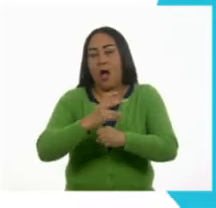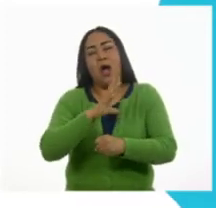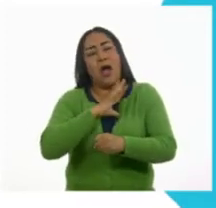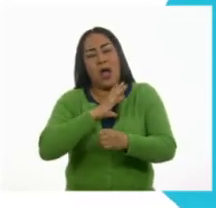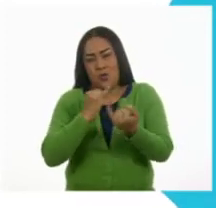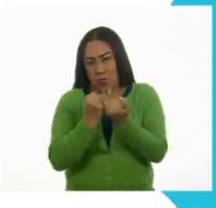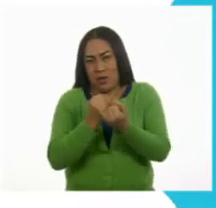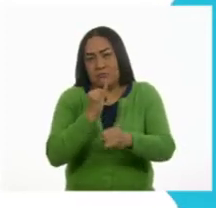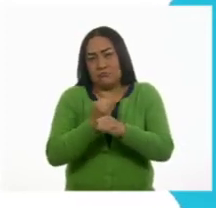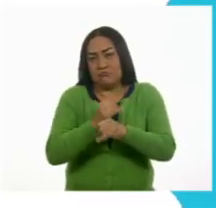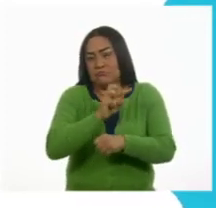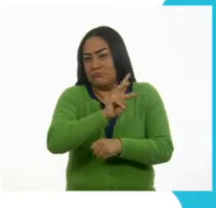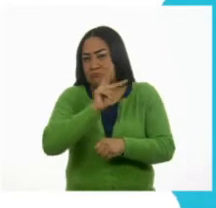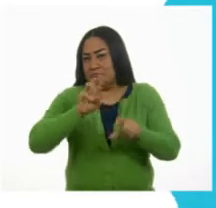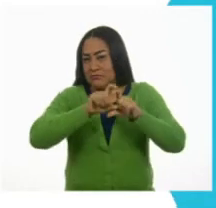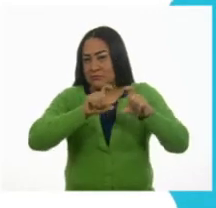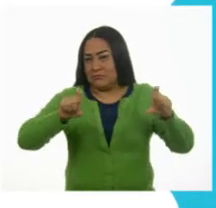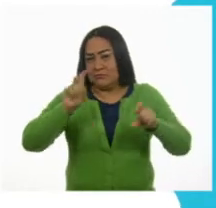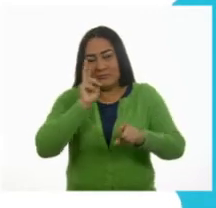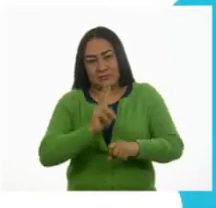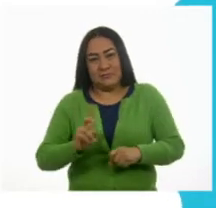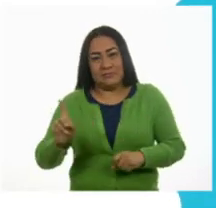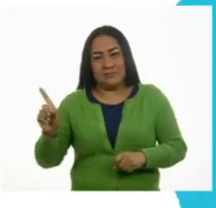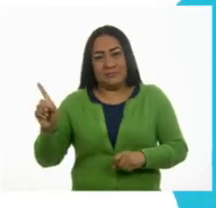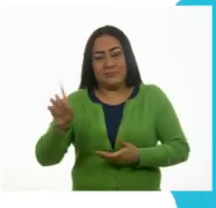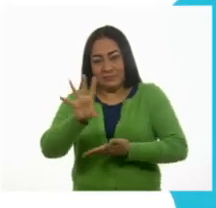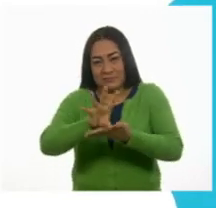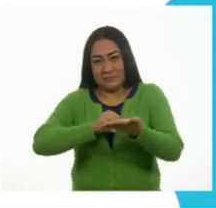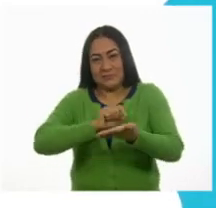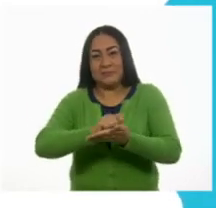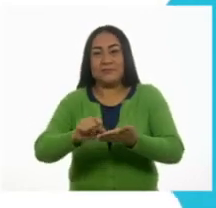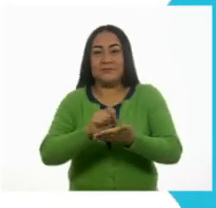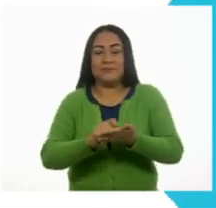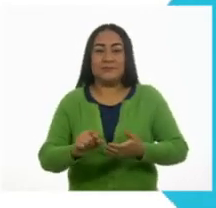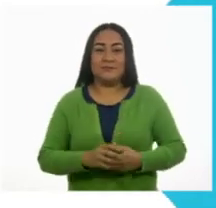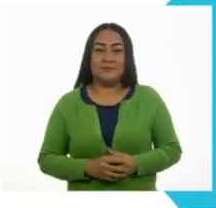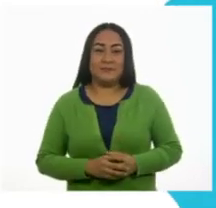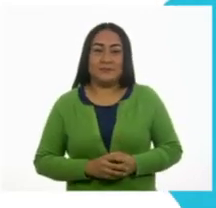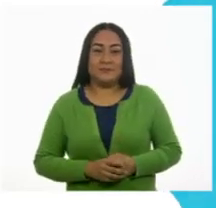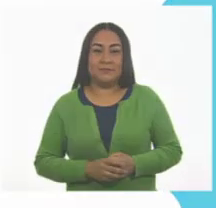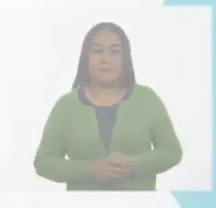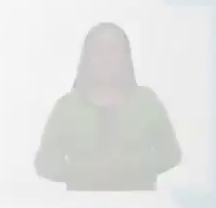aprendeencasa.sep.gob.mx